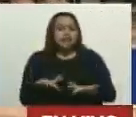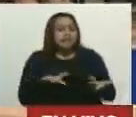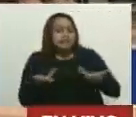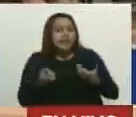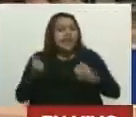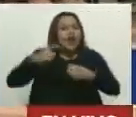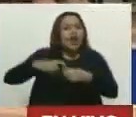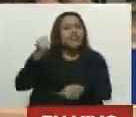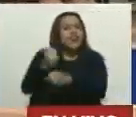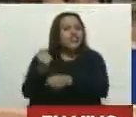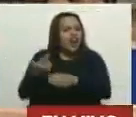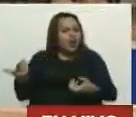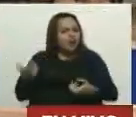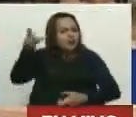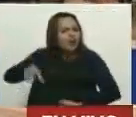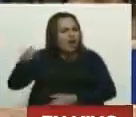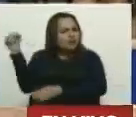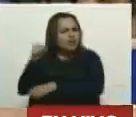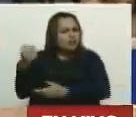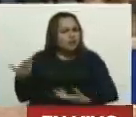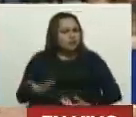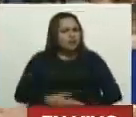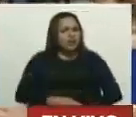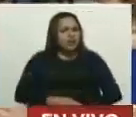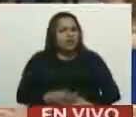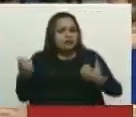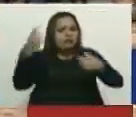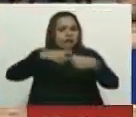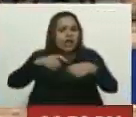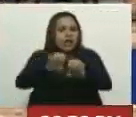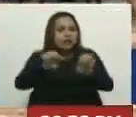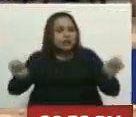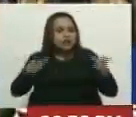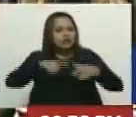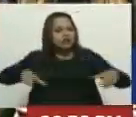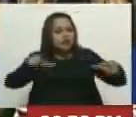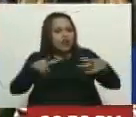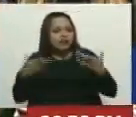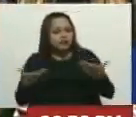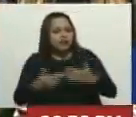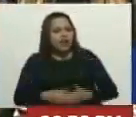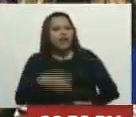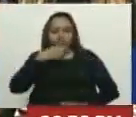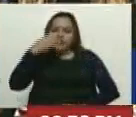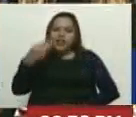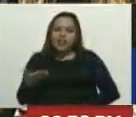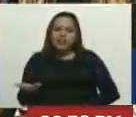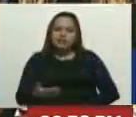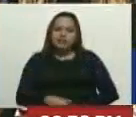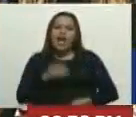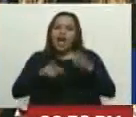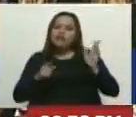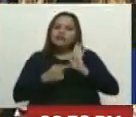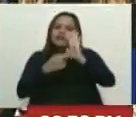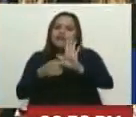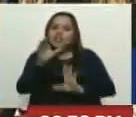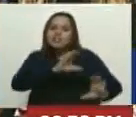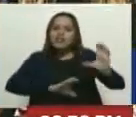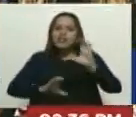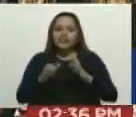en el sitio de trabajo, la inserción en los centros de educación. Es verdad, es algo ya demostrado